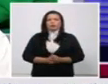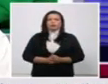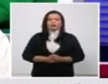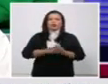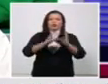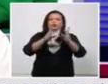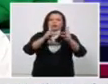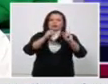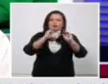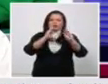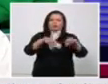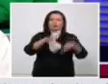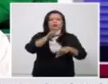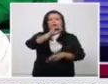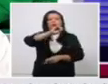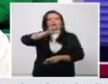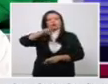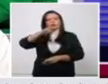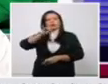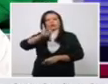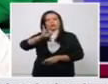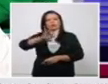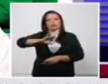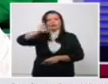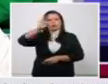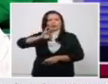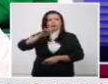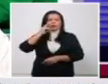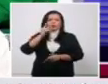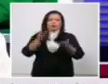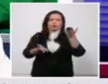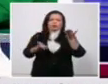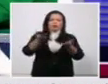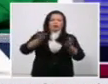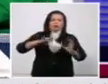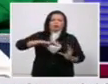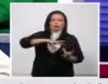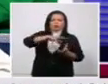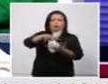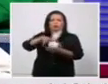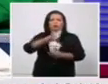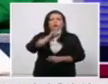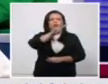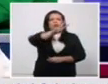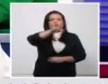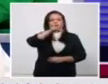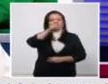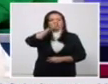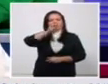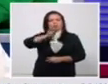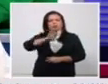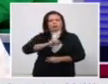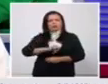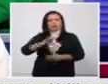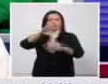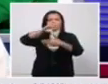0,7%, inferior a la del mundo 2,19% y a la de las Américas